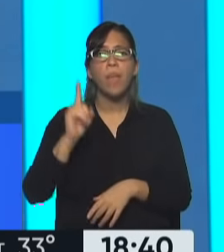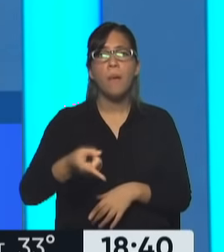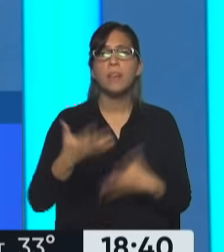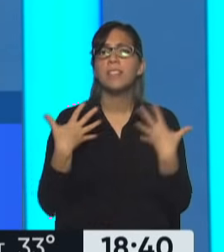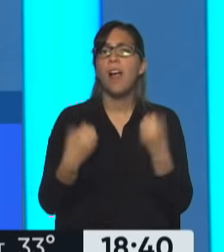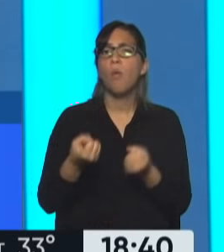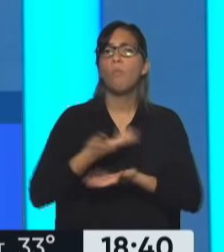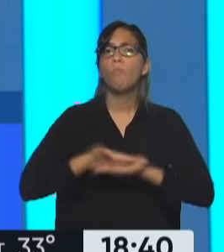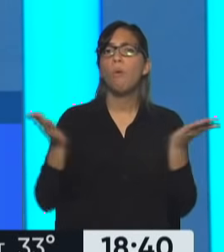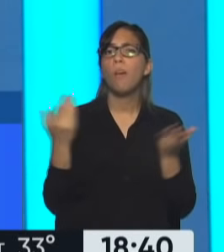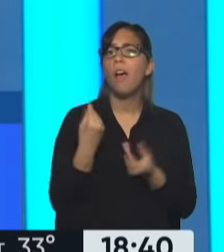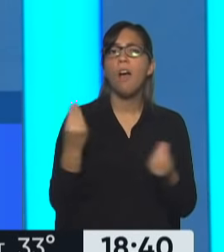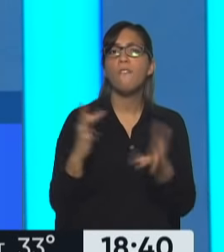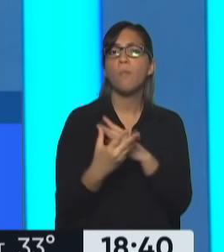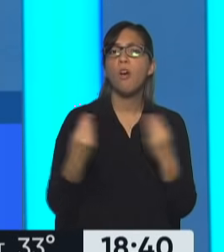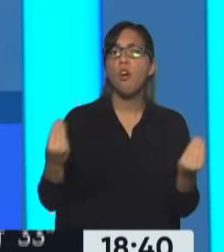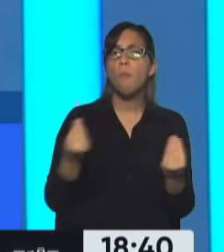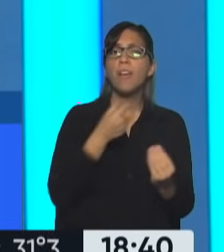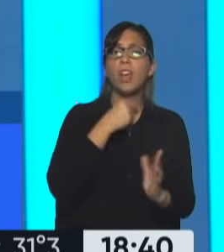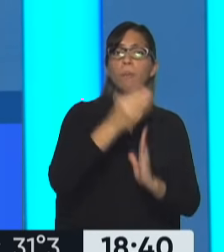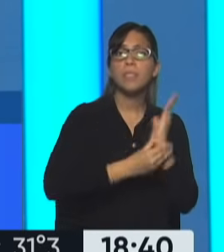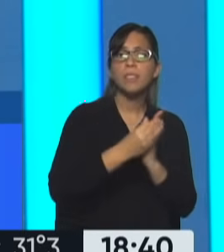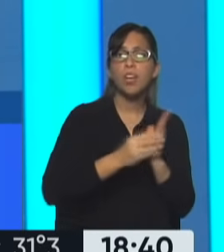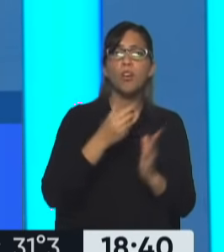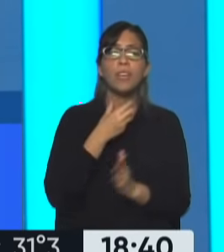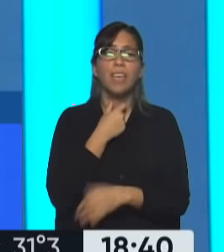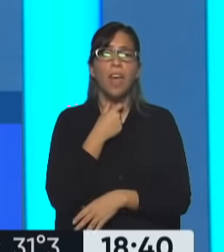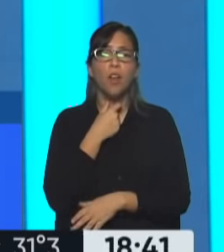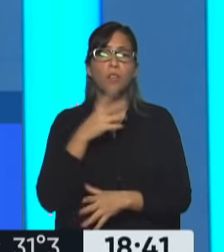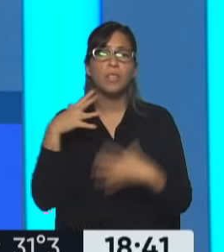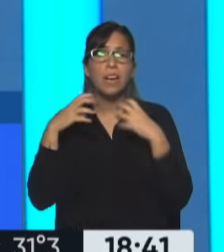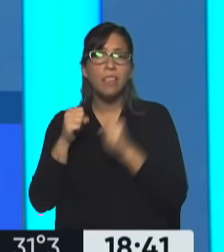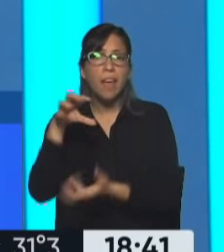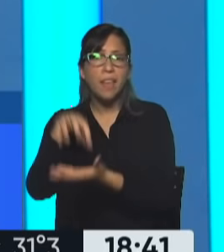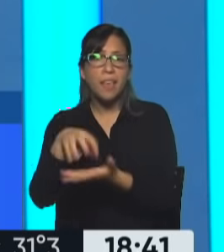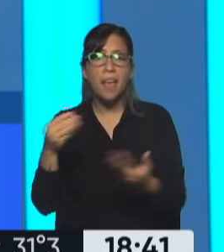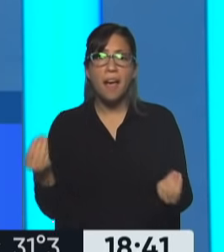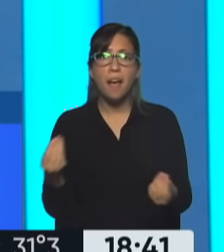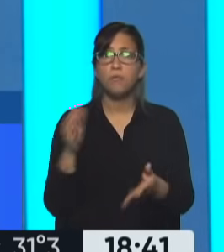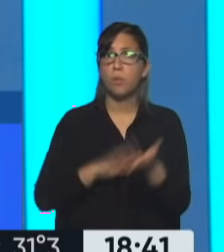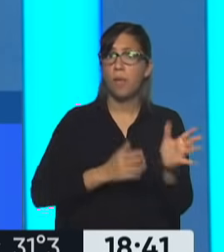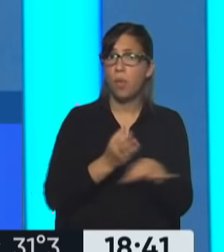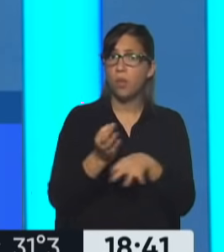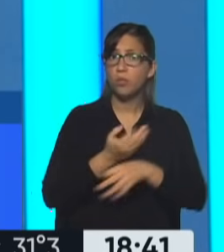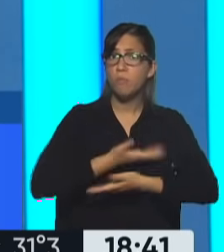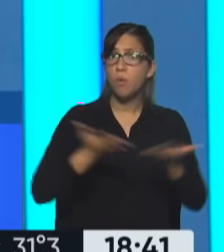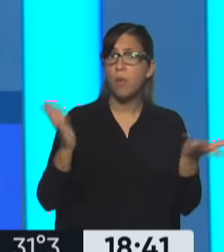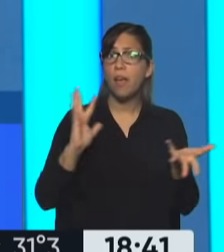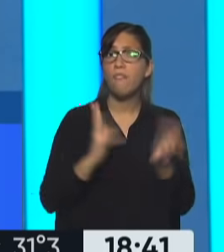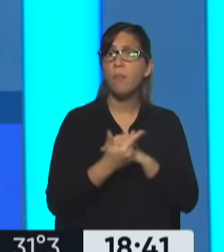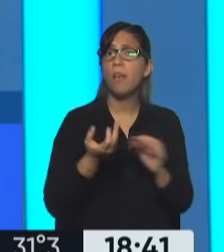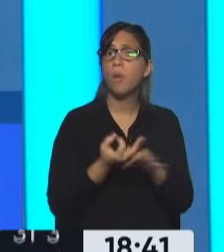pública queremos, si queremos un ministerio o queremos una secretaría, si queremos recursos o no, la educación pública, qué tipo de educación para